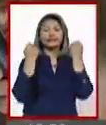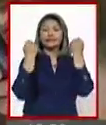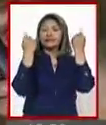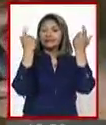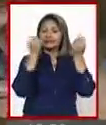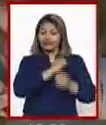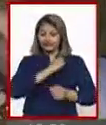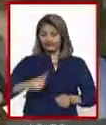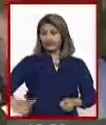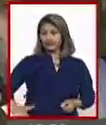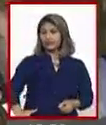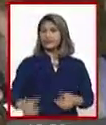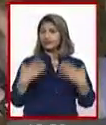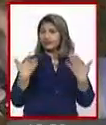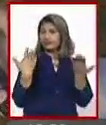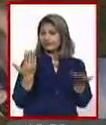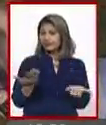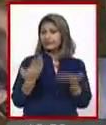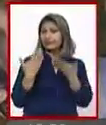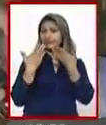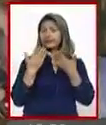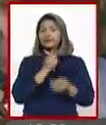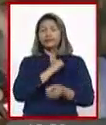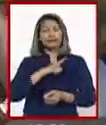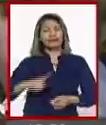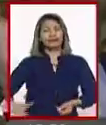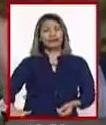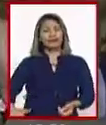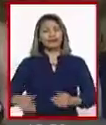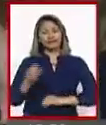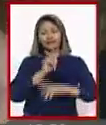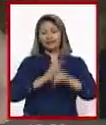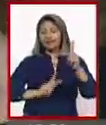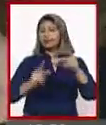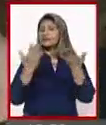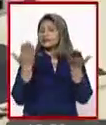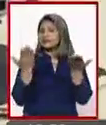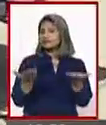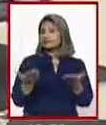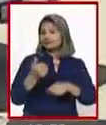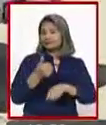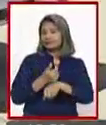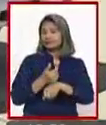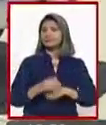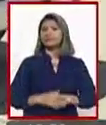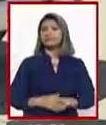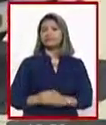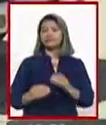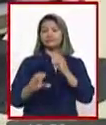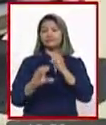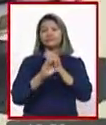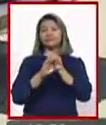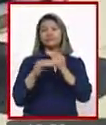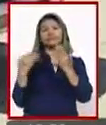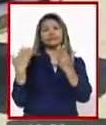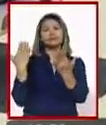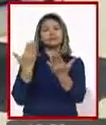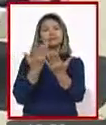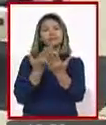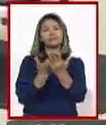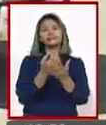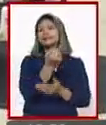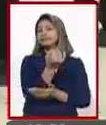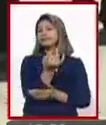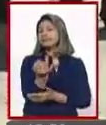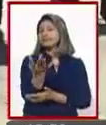da el alcalde, que estamos aquí, y gracias al alcalde, la alcaldía, la población que estamos aquí. Poco a poco más camiones fueron llegando, pero también algunos